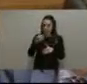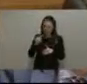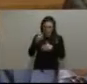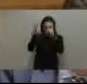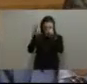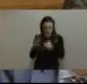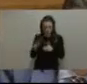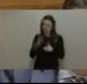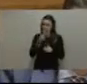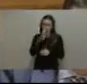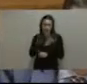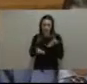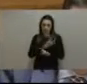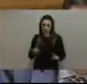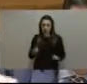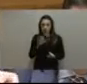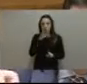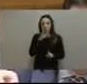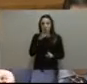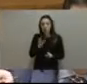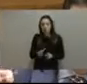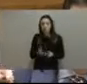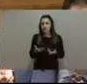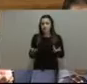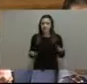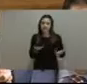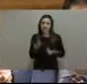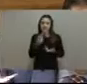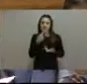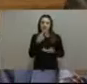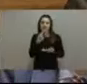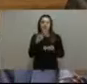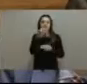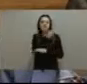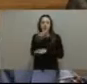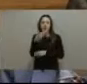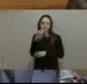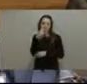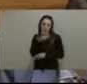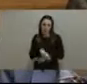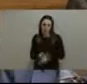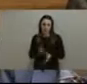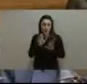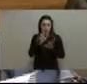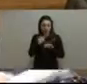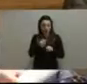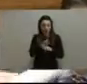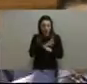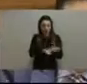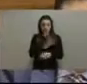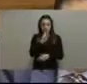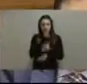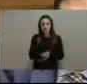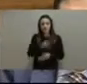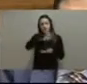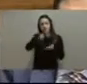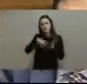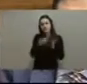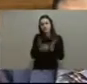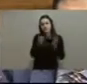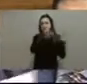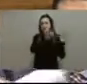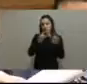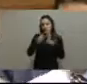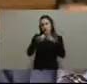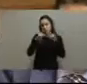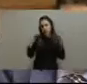en muy buen lugar desprestigiando a dichas instituciones. Pero, como antes le decía, yo no voy a decir que el sistema educativo asturiano es un